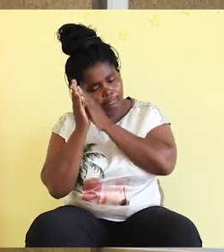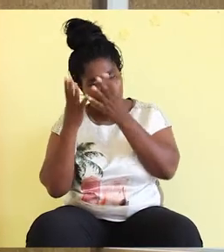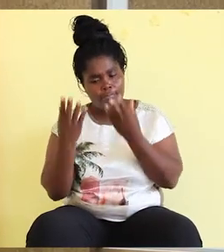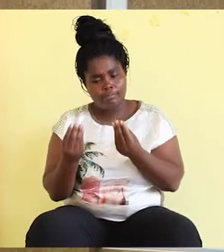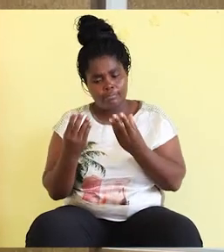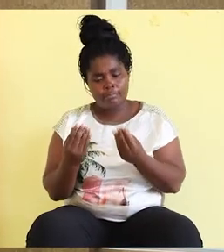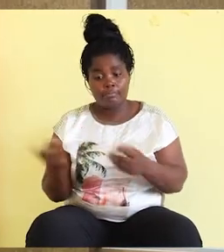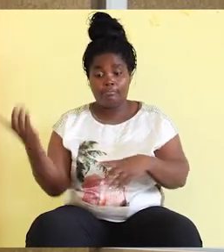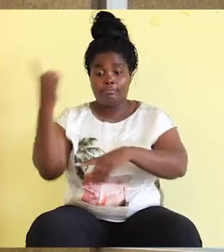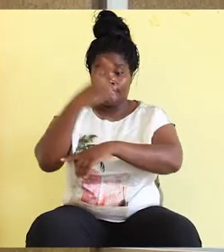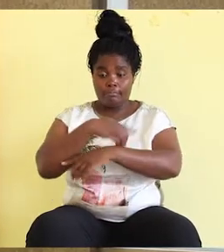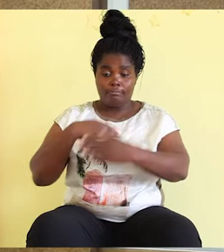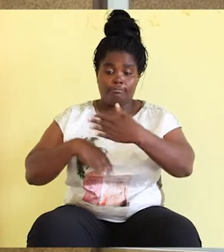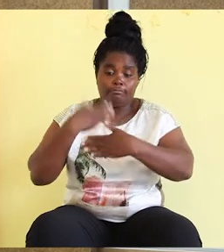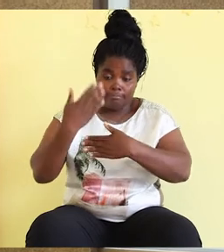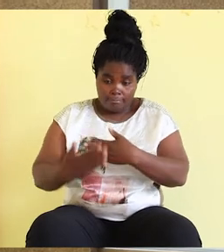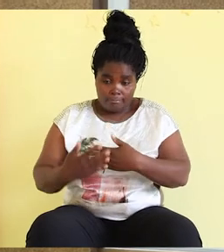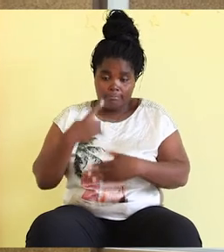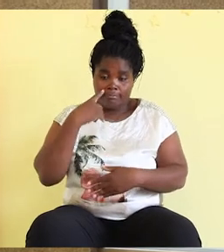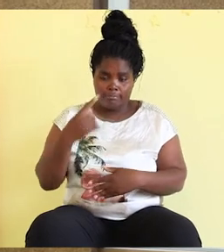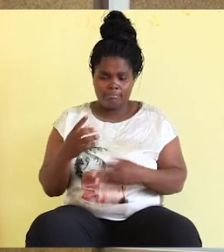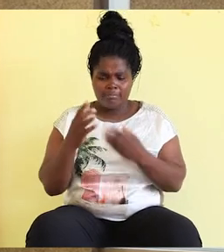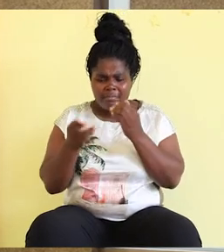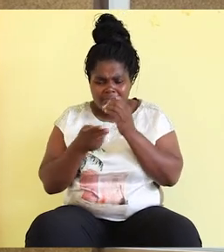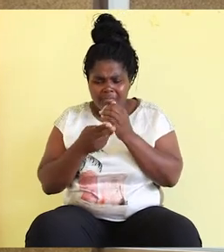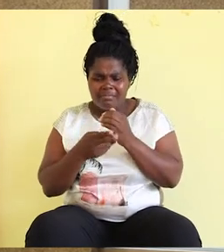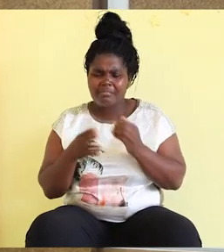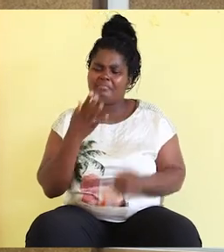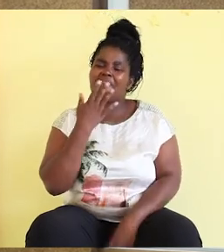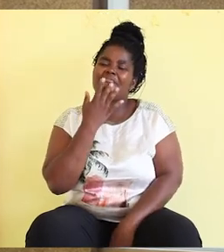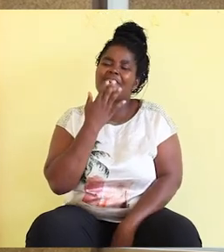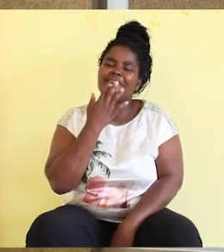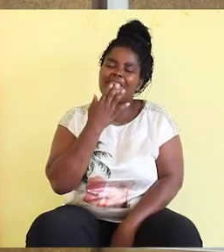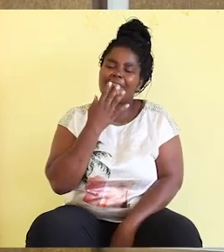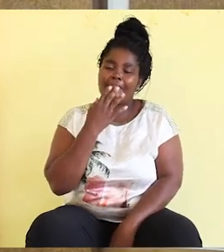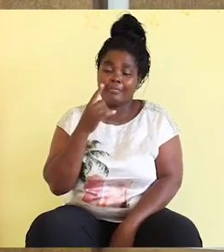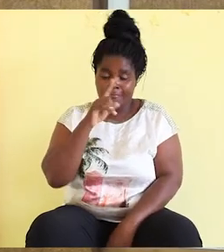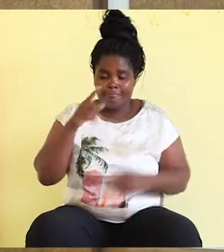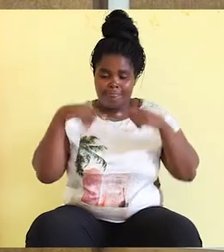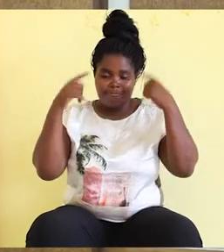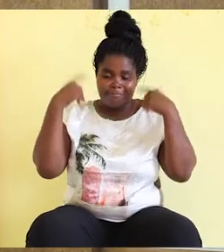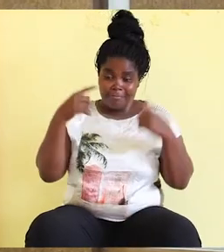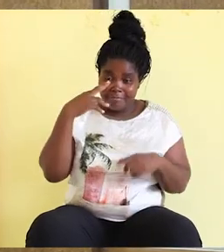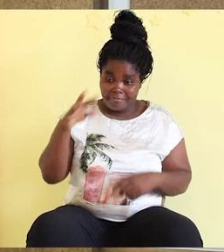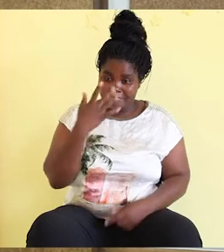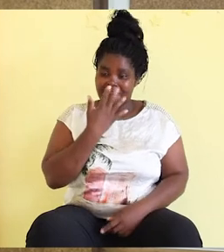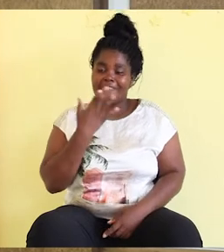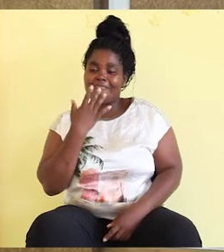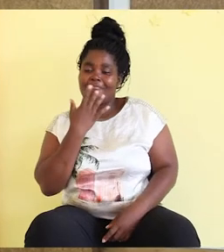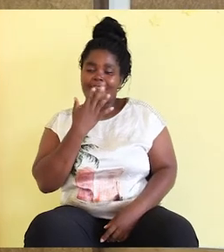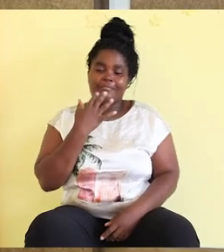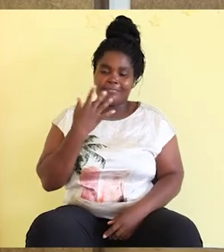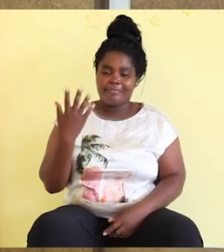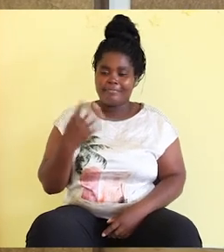A la mañana siguiente encuentra un estuche de colores. María, contenta con los colores,